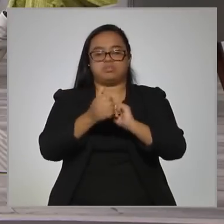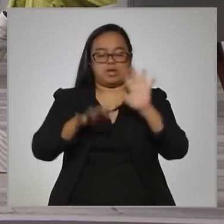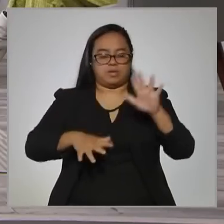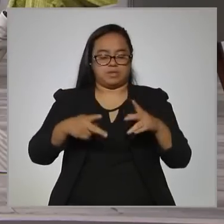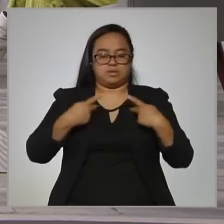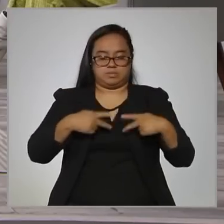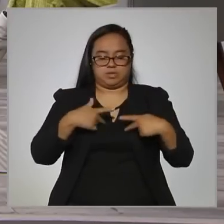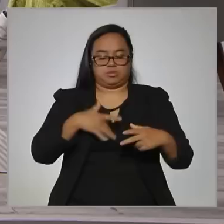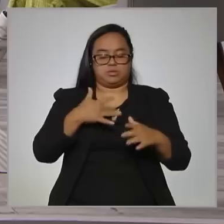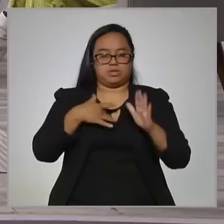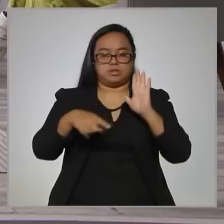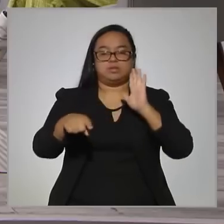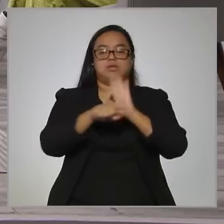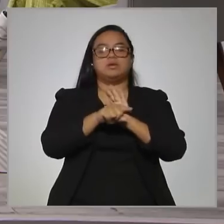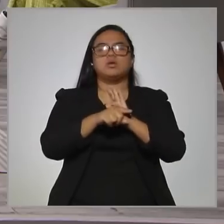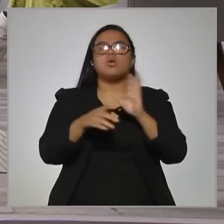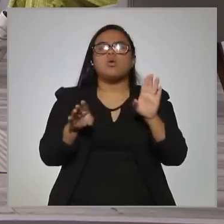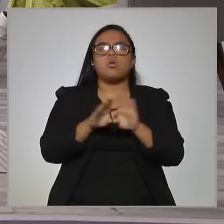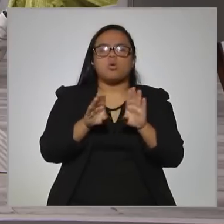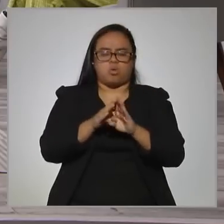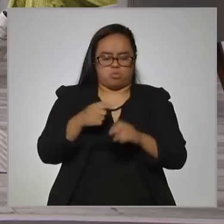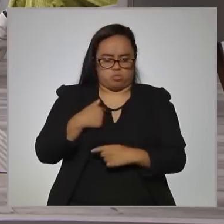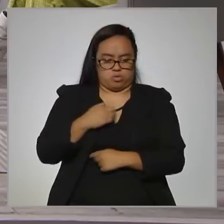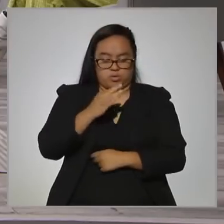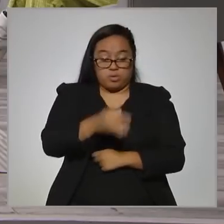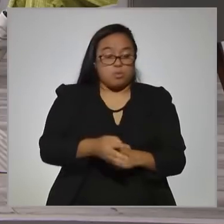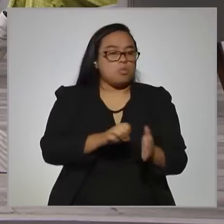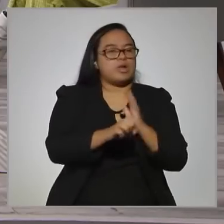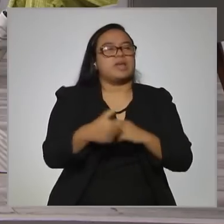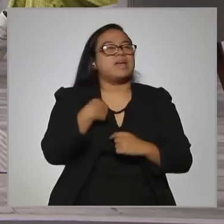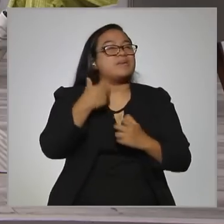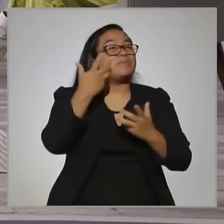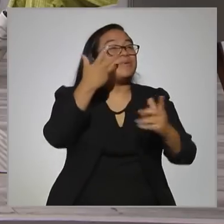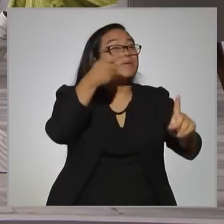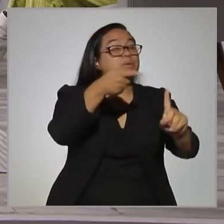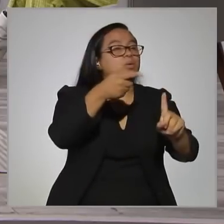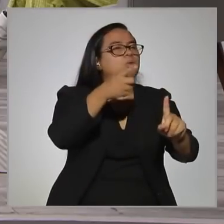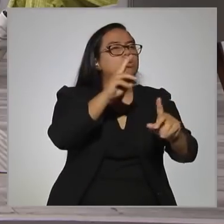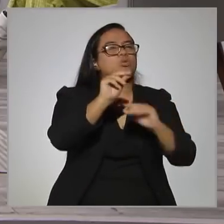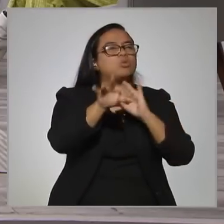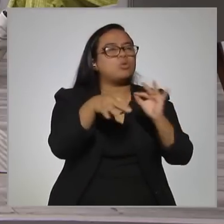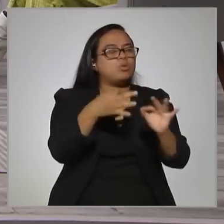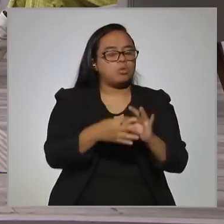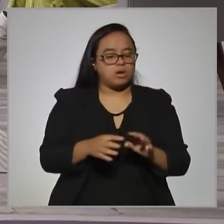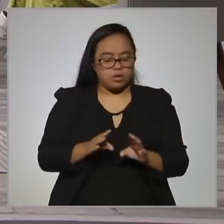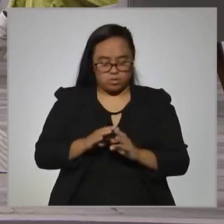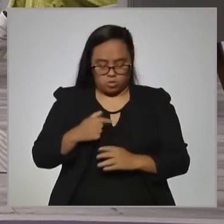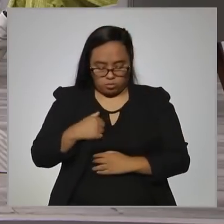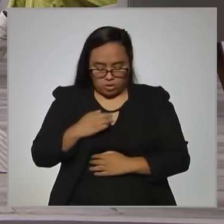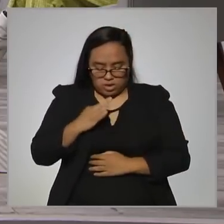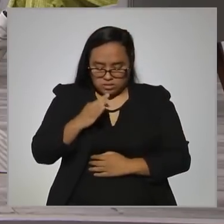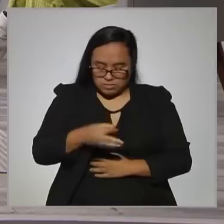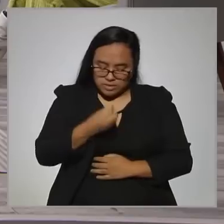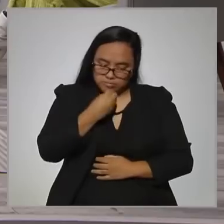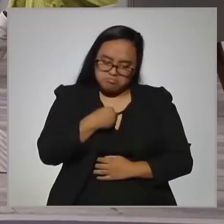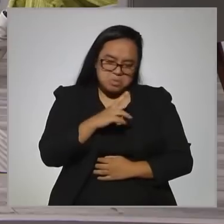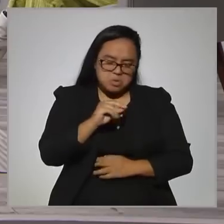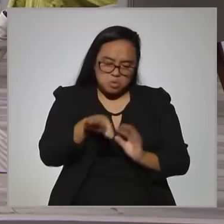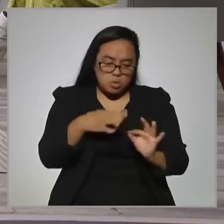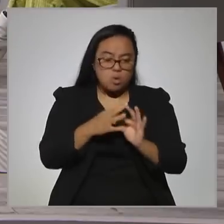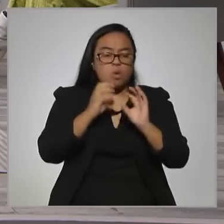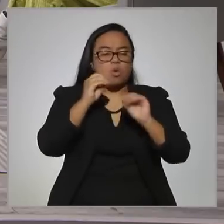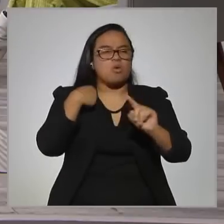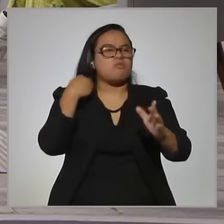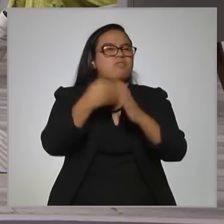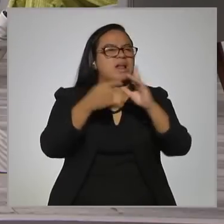cómo podemos manejar esa parte de aceptar lo que no pudimos lograr o haber puesto una meta un poco más alcanzable.